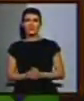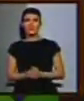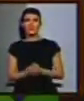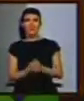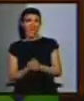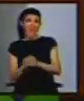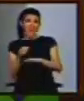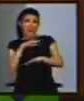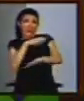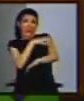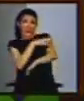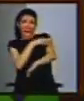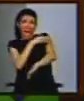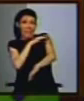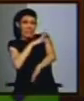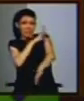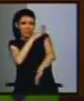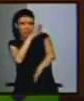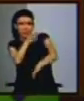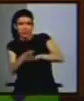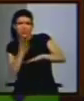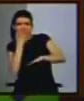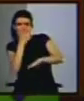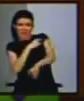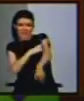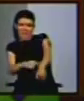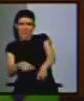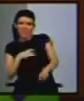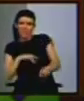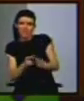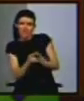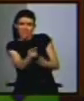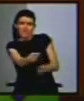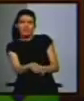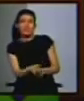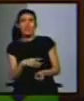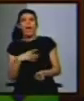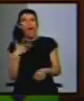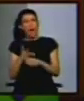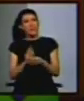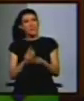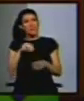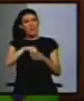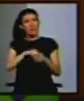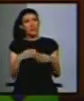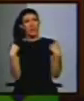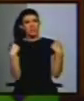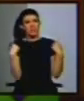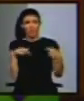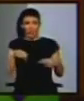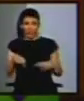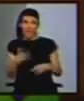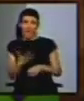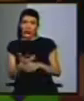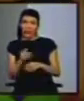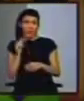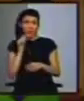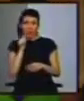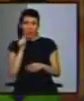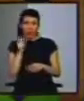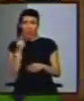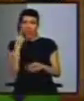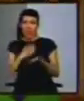Arica hasta Punta Arenas, que se practica, y sobre todo los gimnasios. En este gimnasio en el que yo trabajo también hay dos clases diarias, de lunes a viernes y una clase el